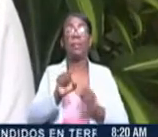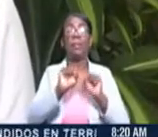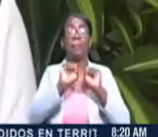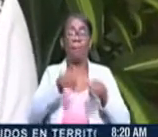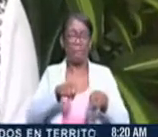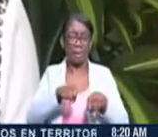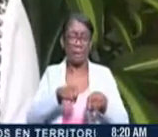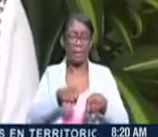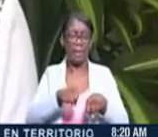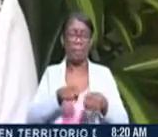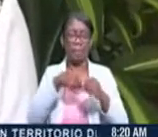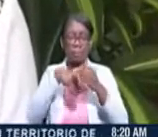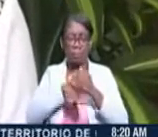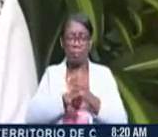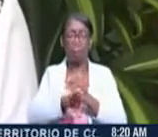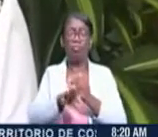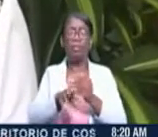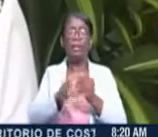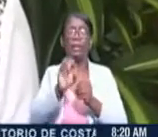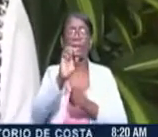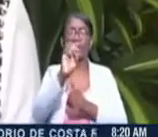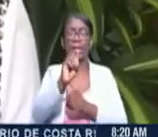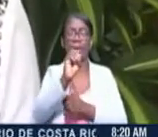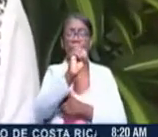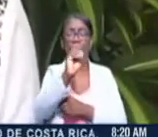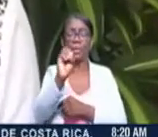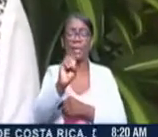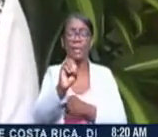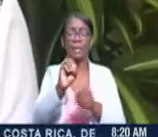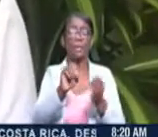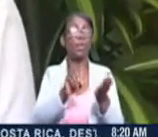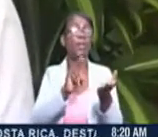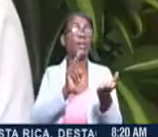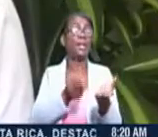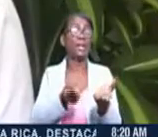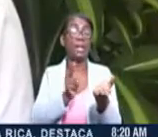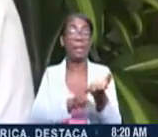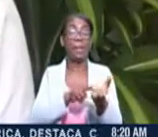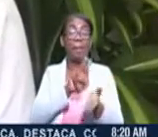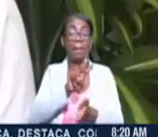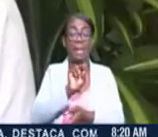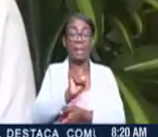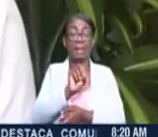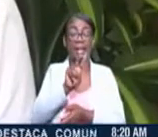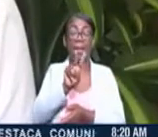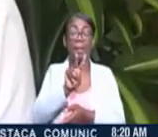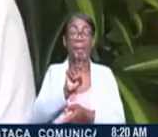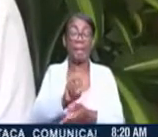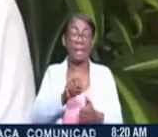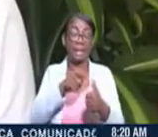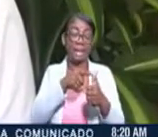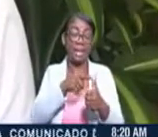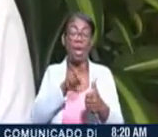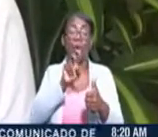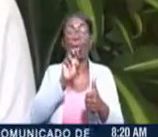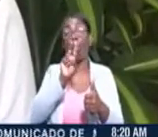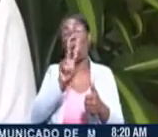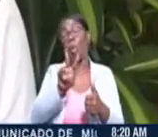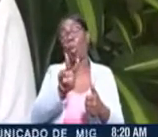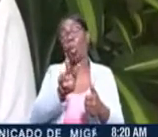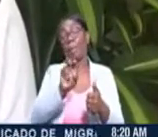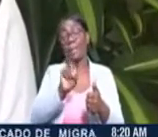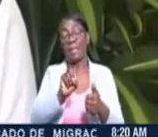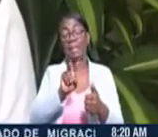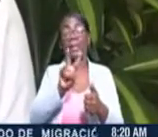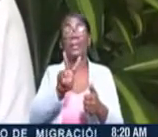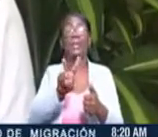blando de 0% de intereses para el 2020 y el 2021. Y esperamos, el pescador artesanal ha